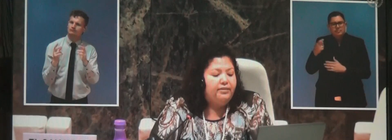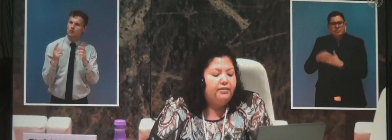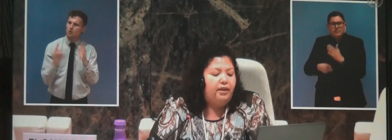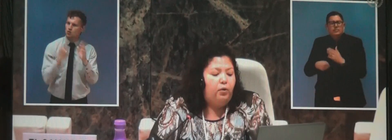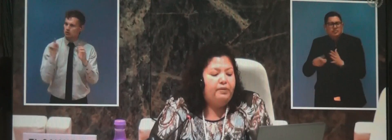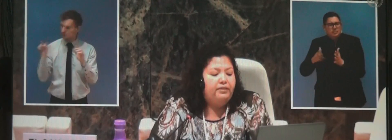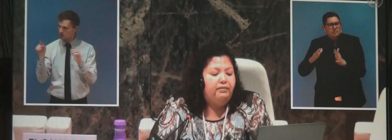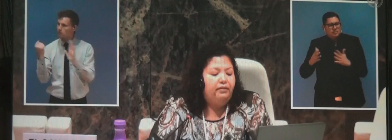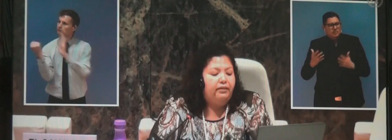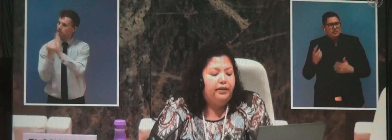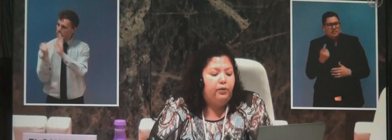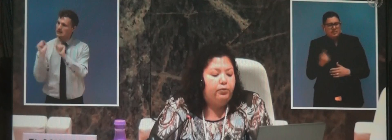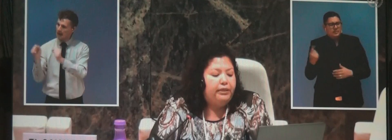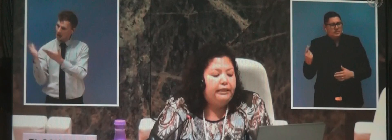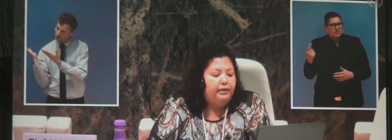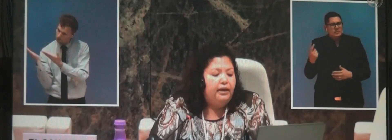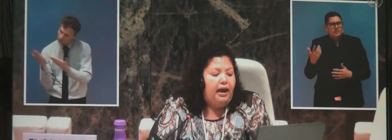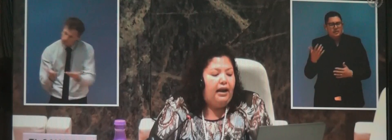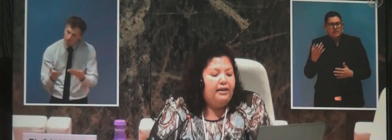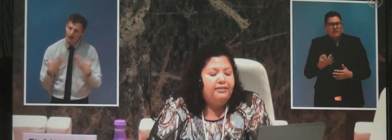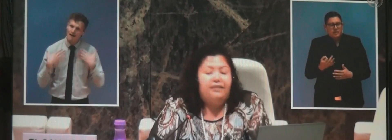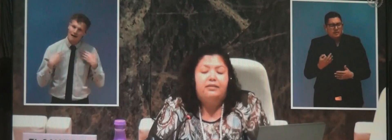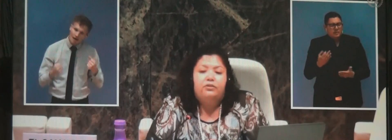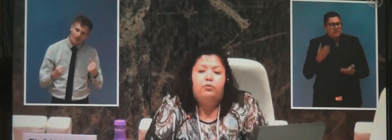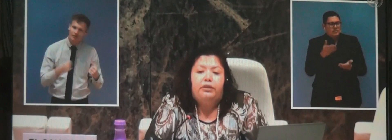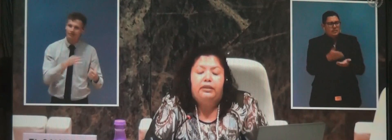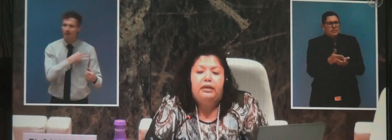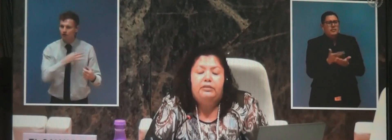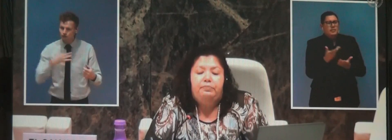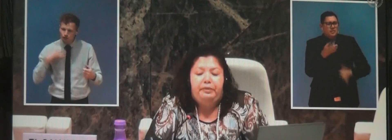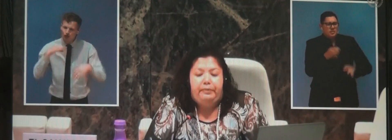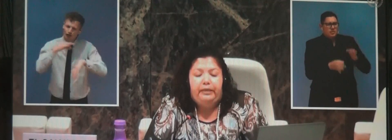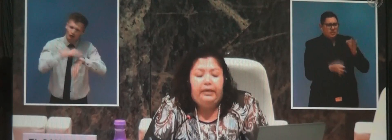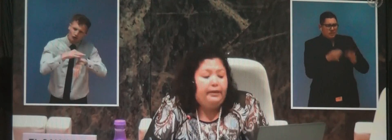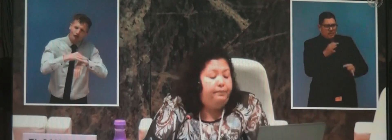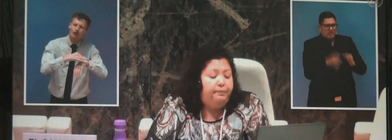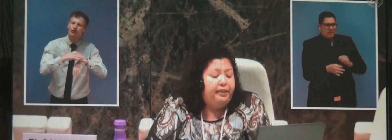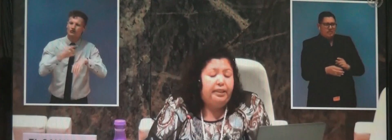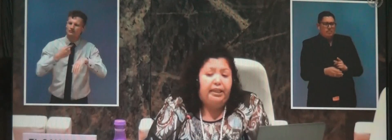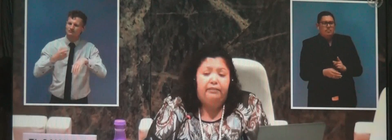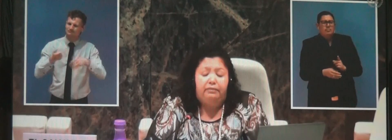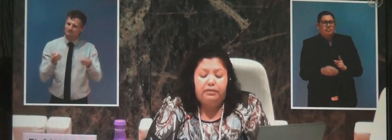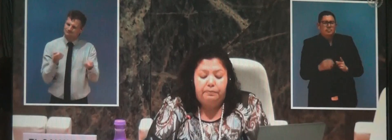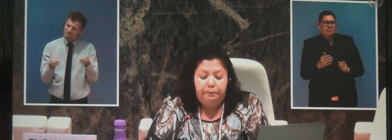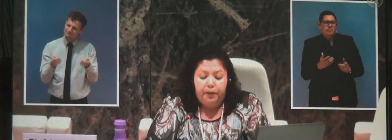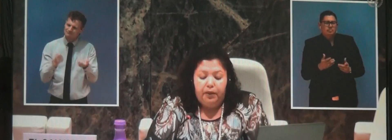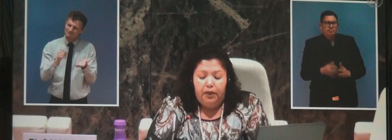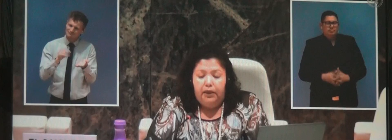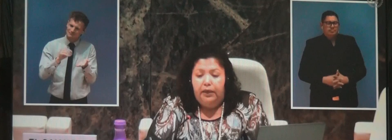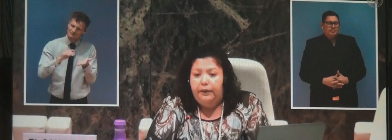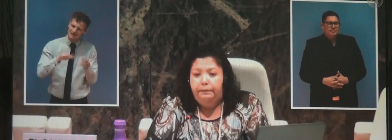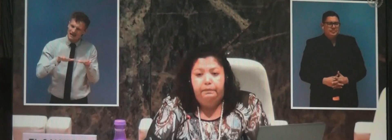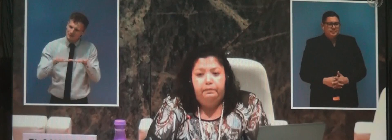que asiste a los pacientes de recurrir a las instancias jurídicas pertinentes.